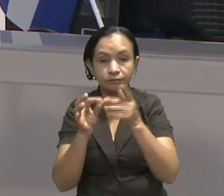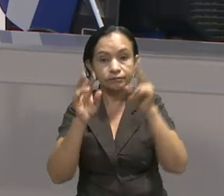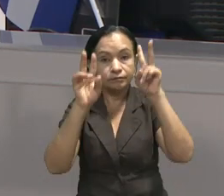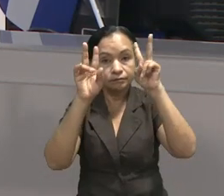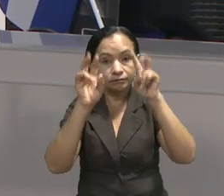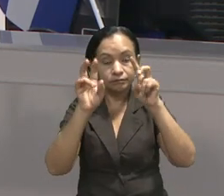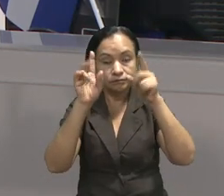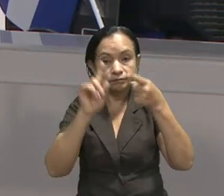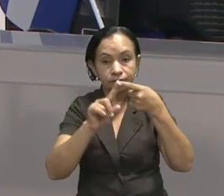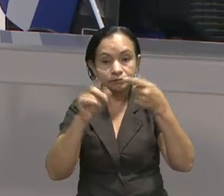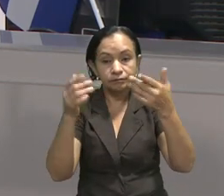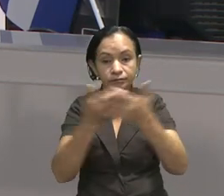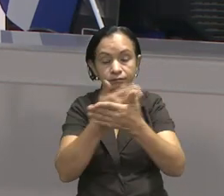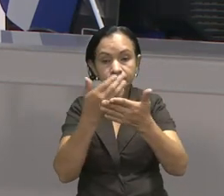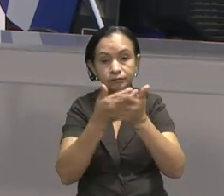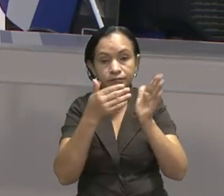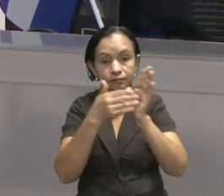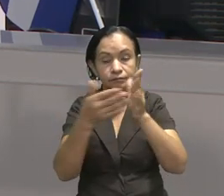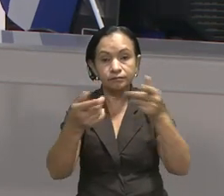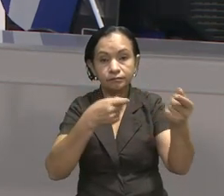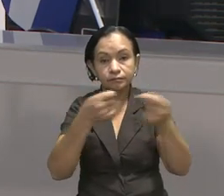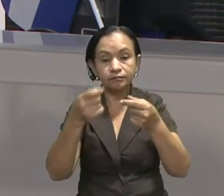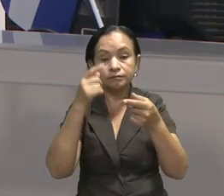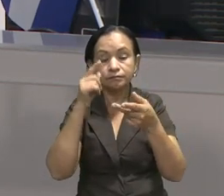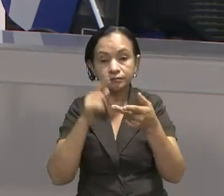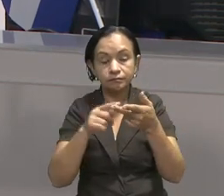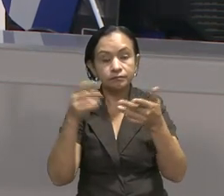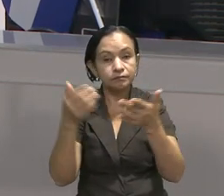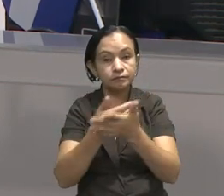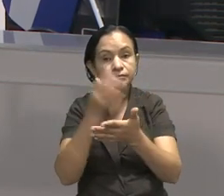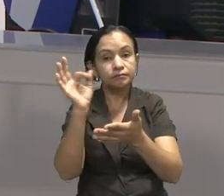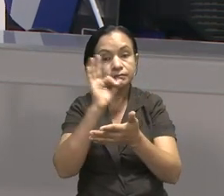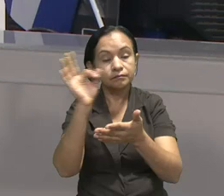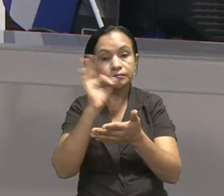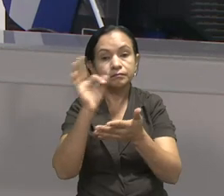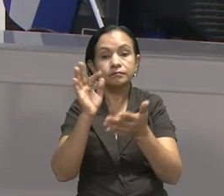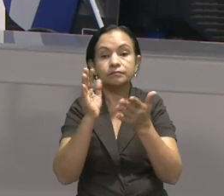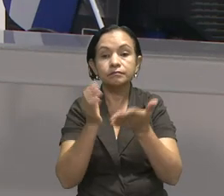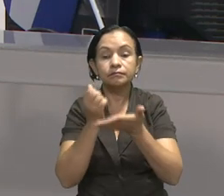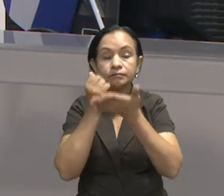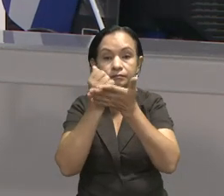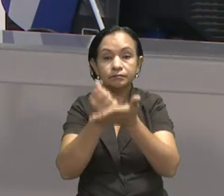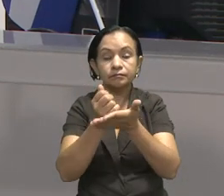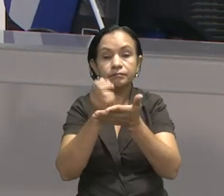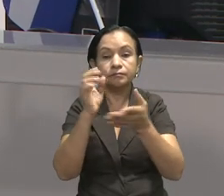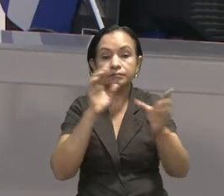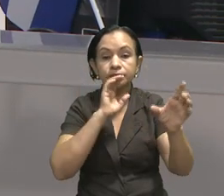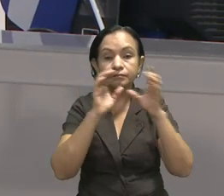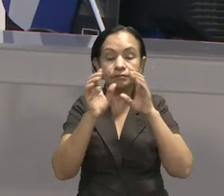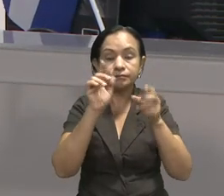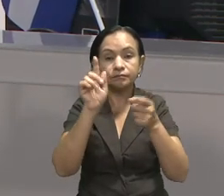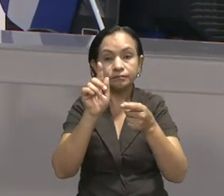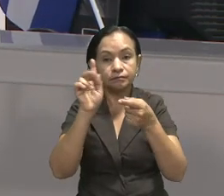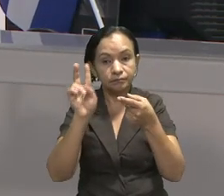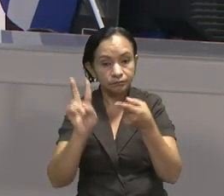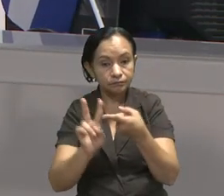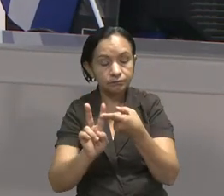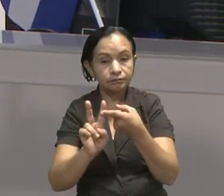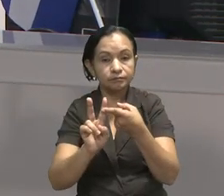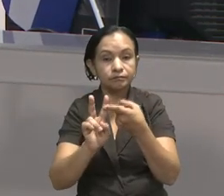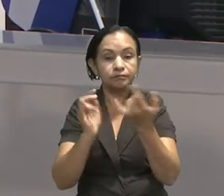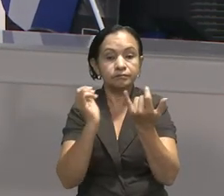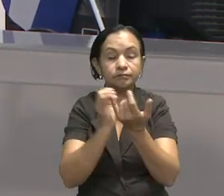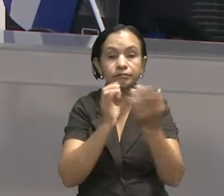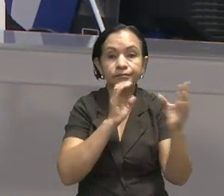materia, los nuevos modelos de negocio y las nuevas formas de prestación de servicios de telecomunicaciones, servicios